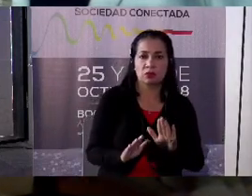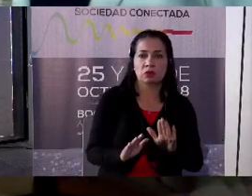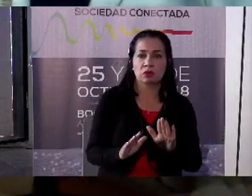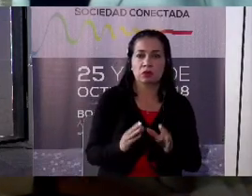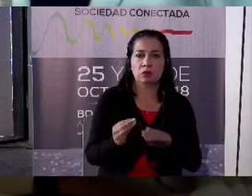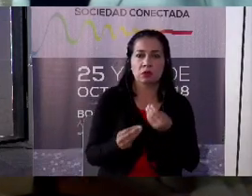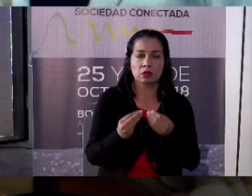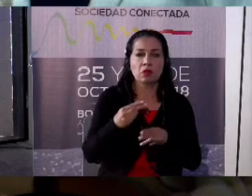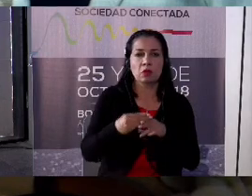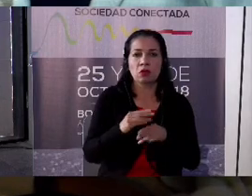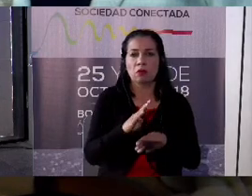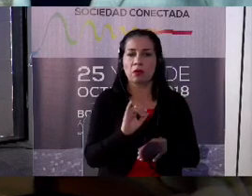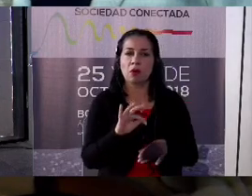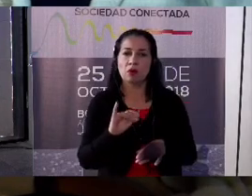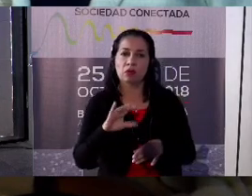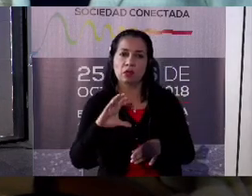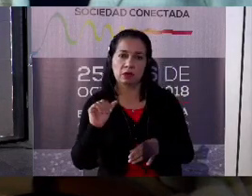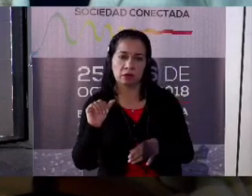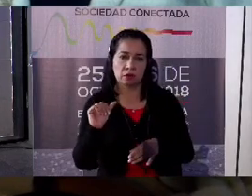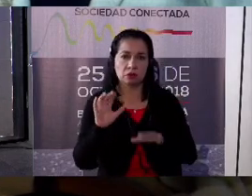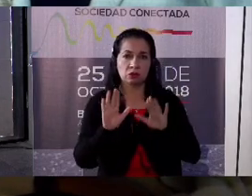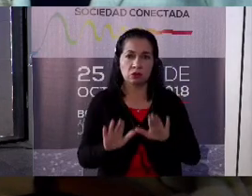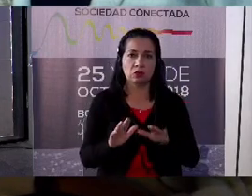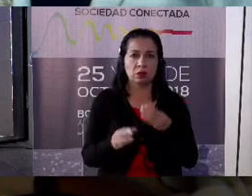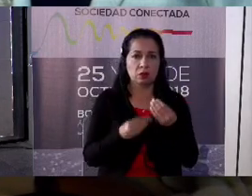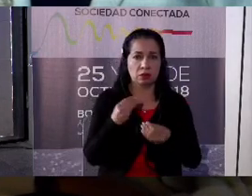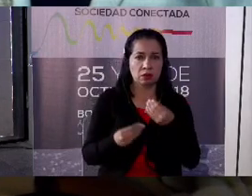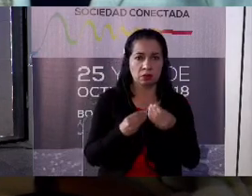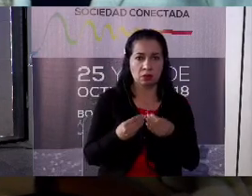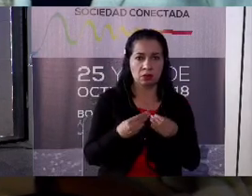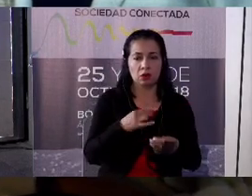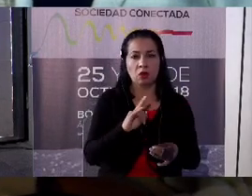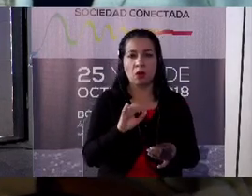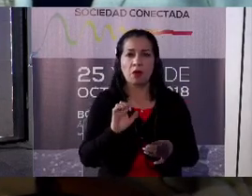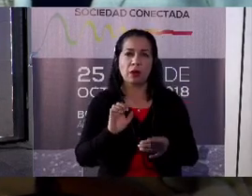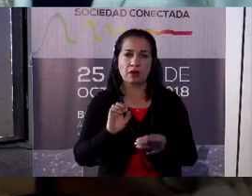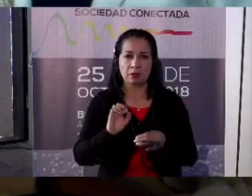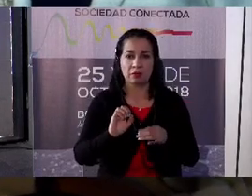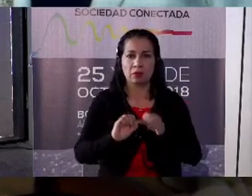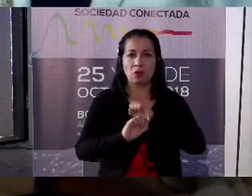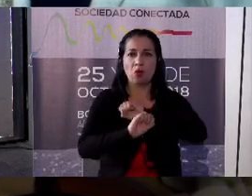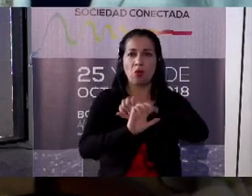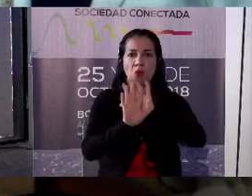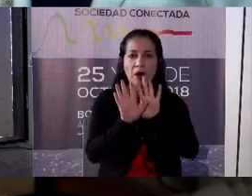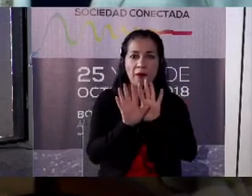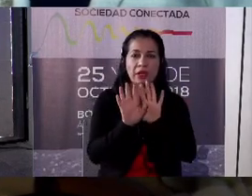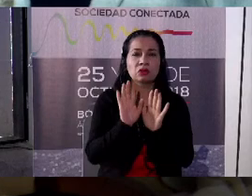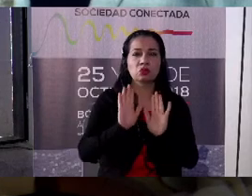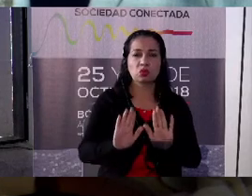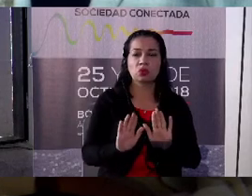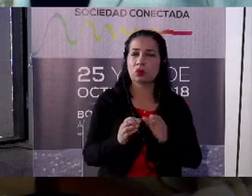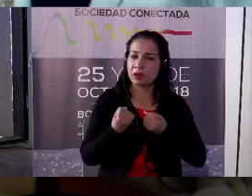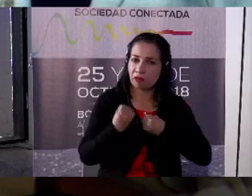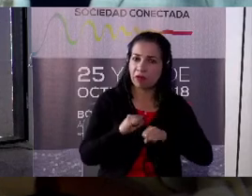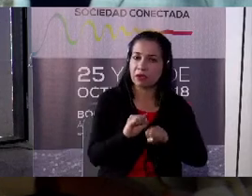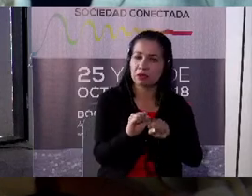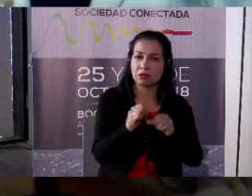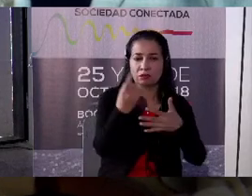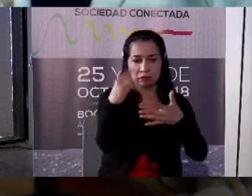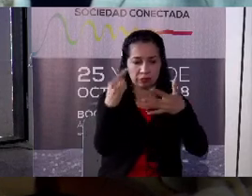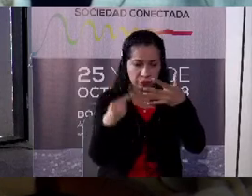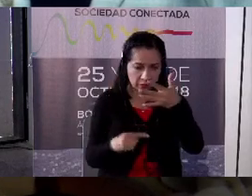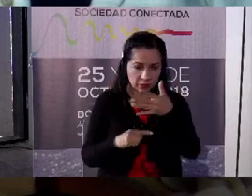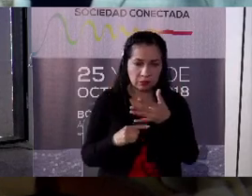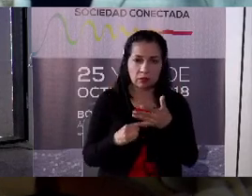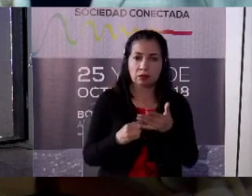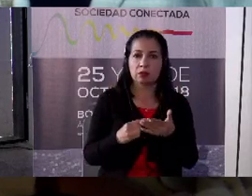se llamica En lo cual invierte muchísimos esfuerzos y en esos doss aspectos integrar dispositivos